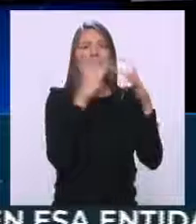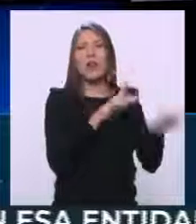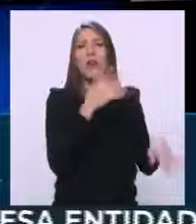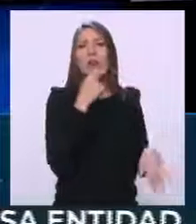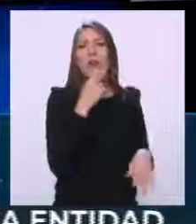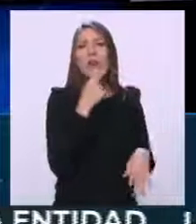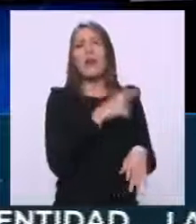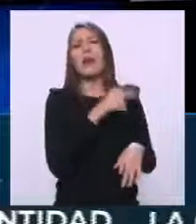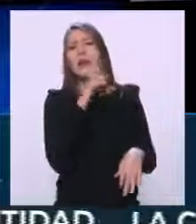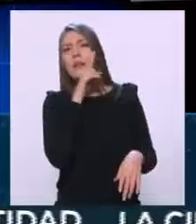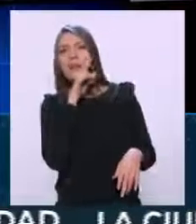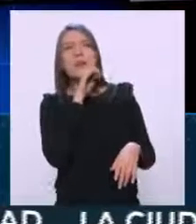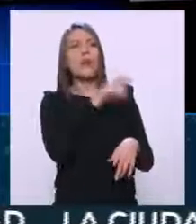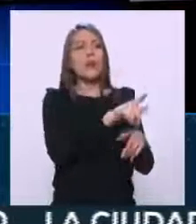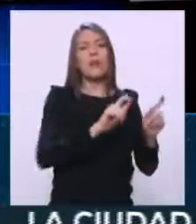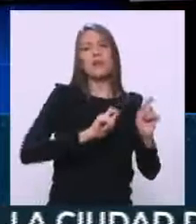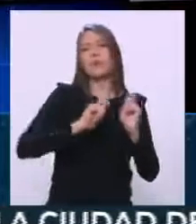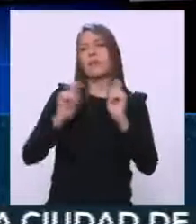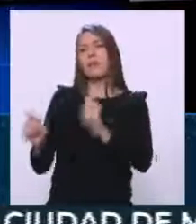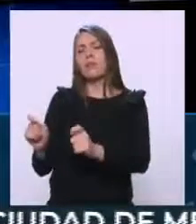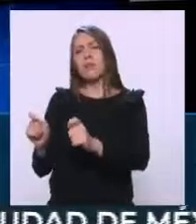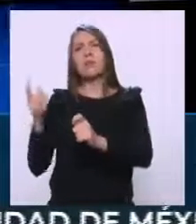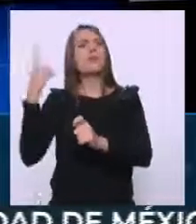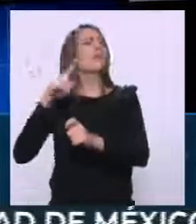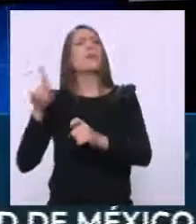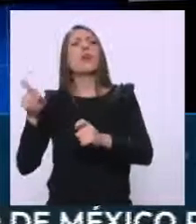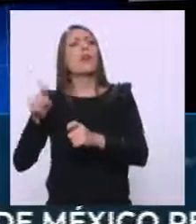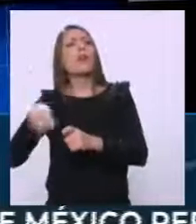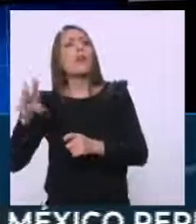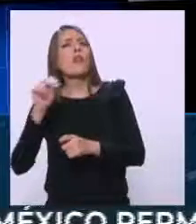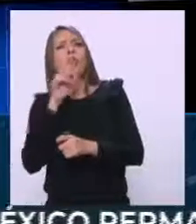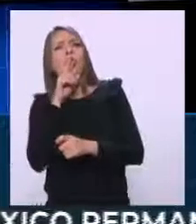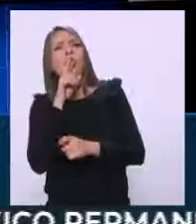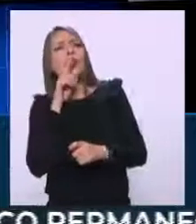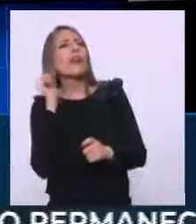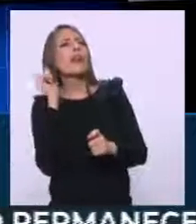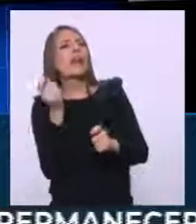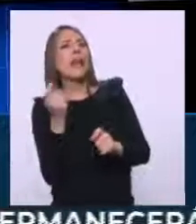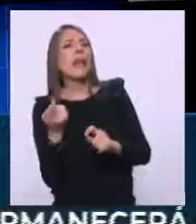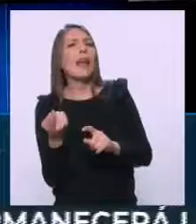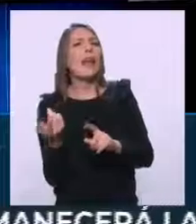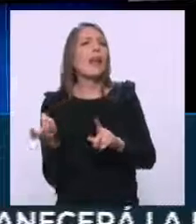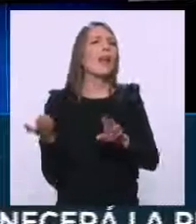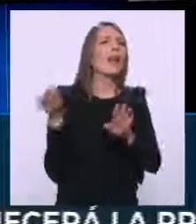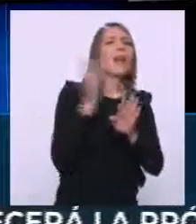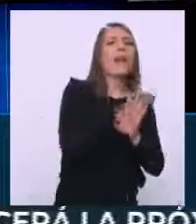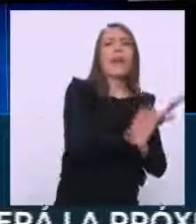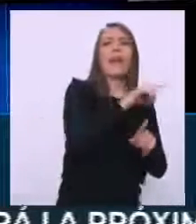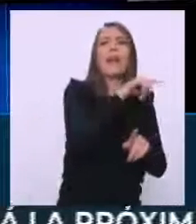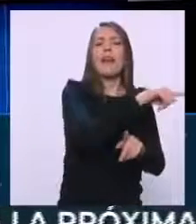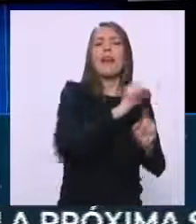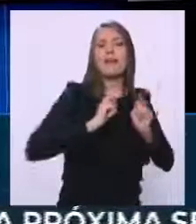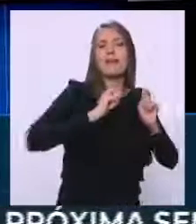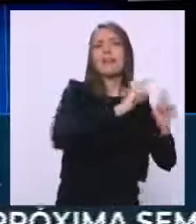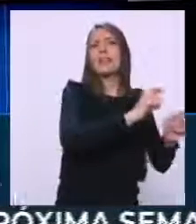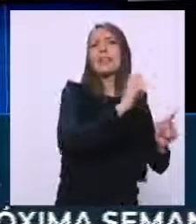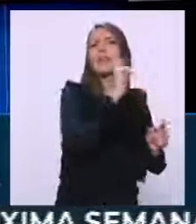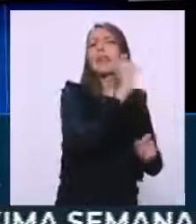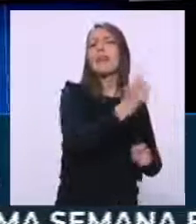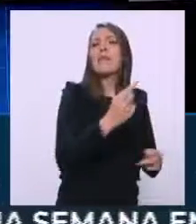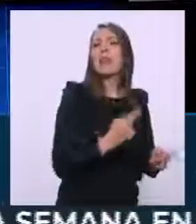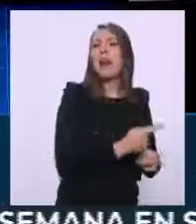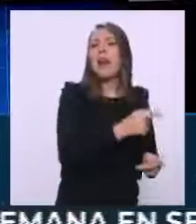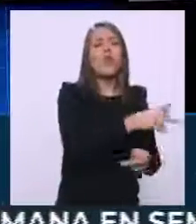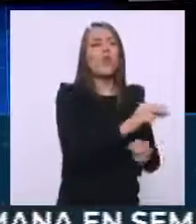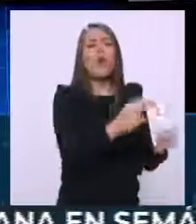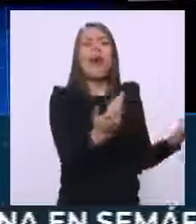Armadas tomen ese lugar, pero no de qué pasó justamente atrás mientras la administración estaba en manos civiles. ¿Qué dejaron de